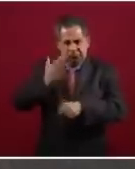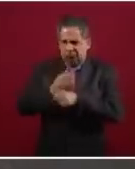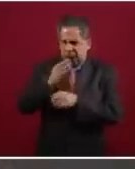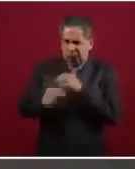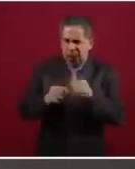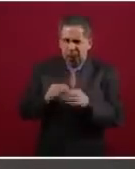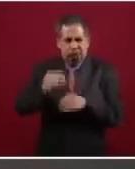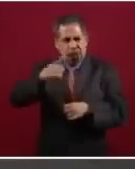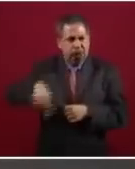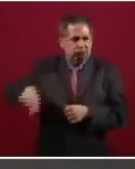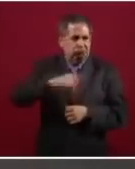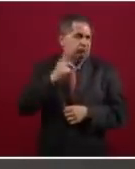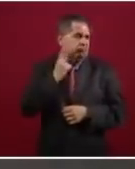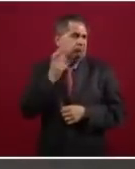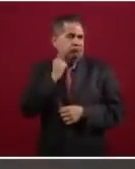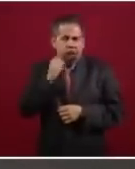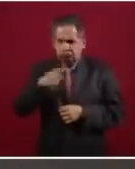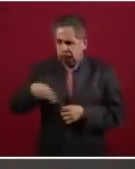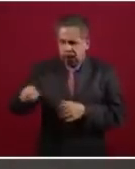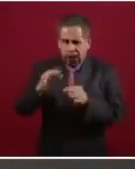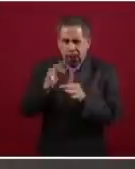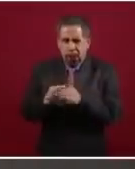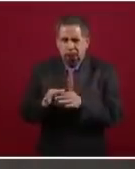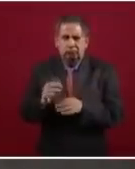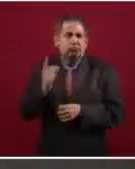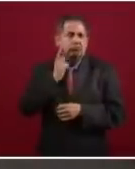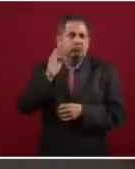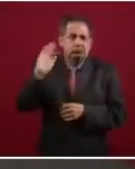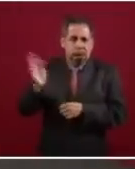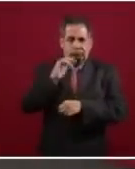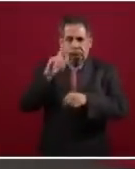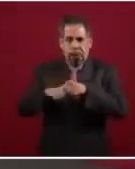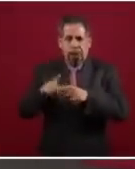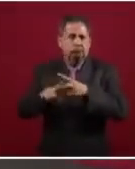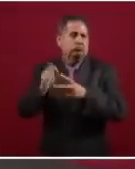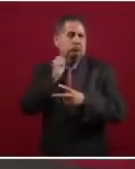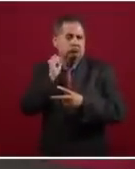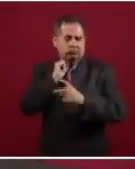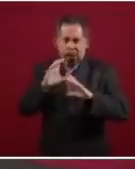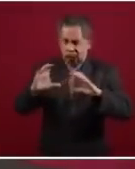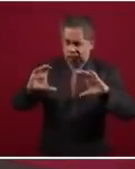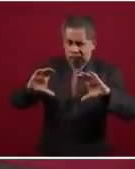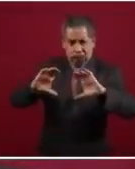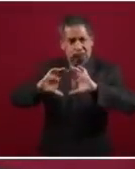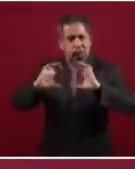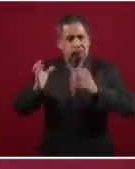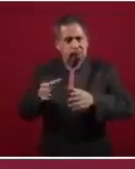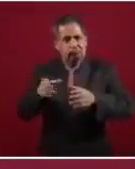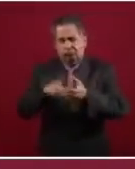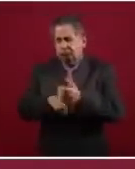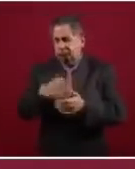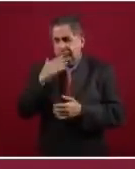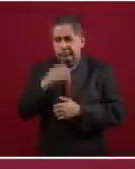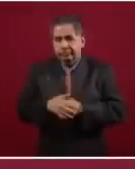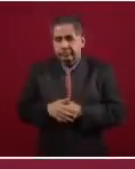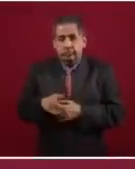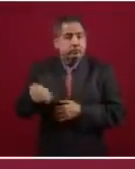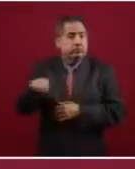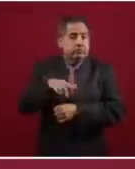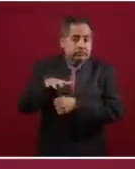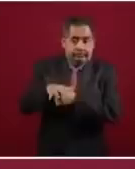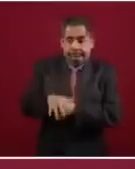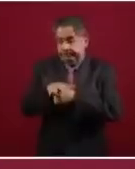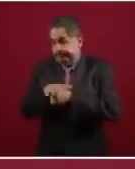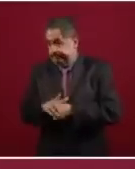responsable de los legisladores, diputados federales, senadores, las